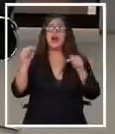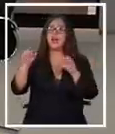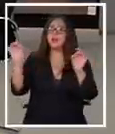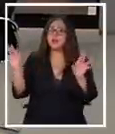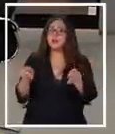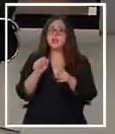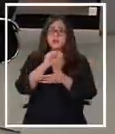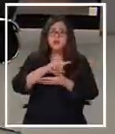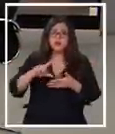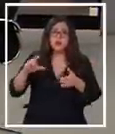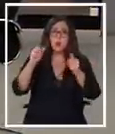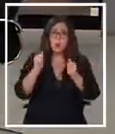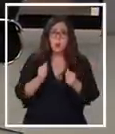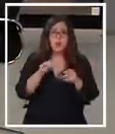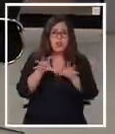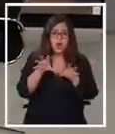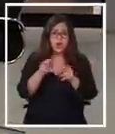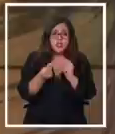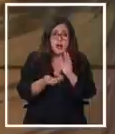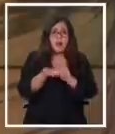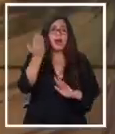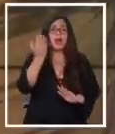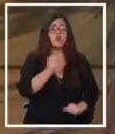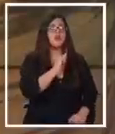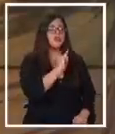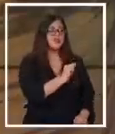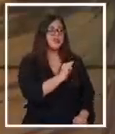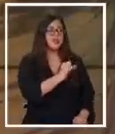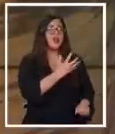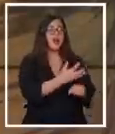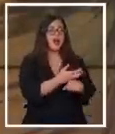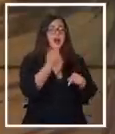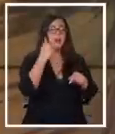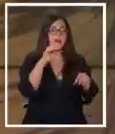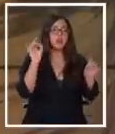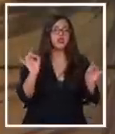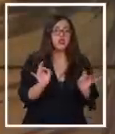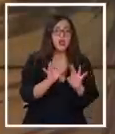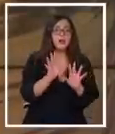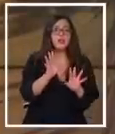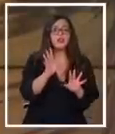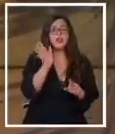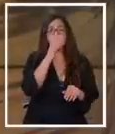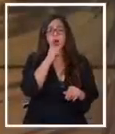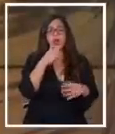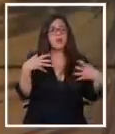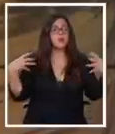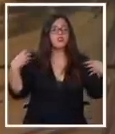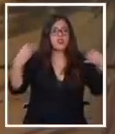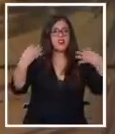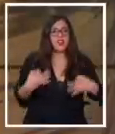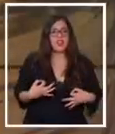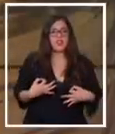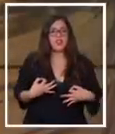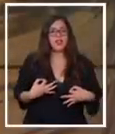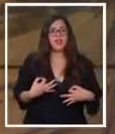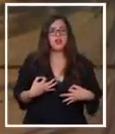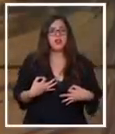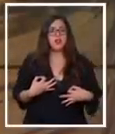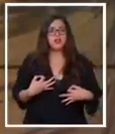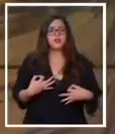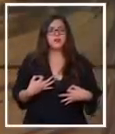inflacionaria 'estamos existe el riesgo de una espiral inflacionaria si es que actuamos de manera irresponsable ahora